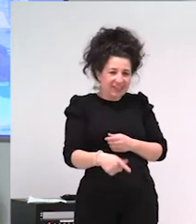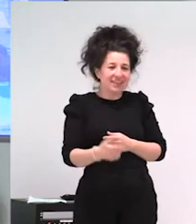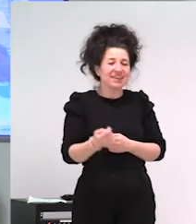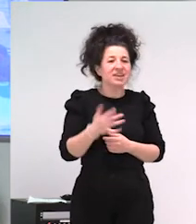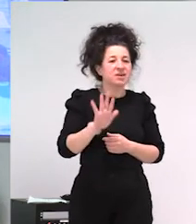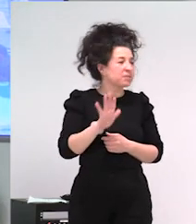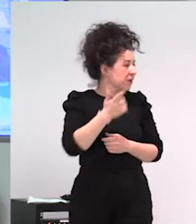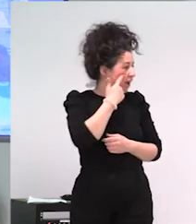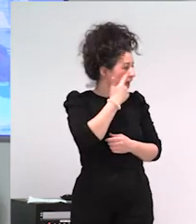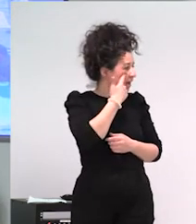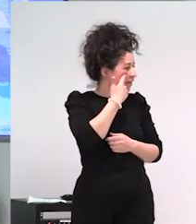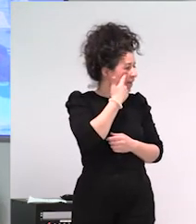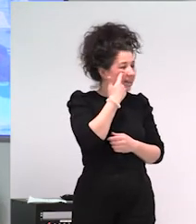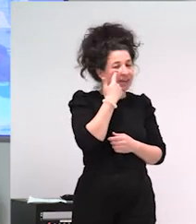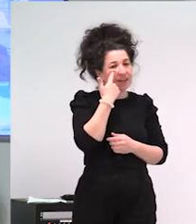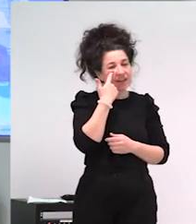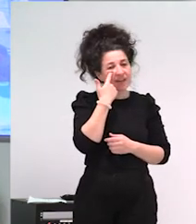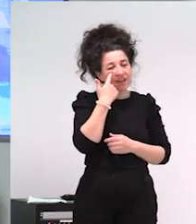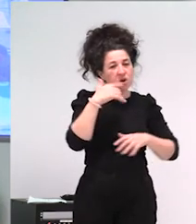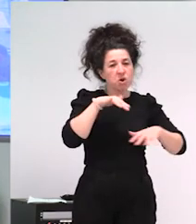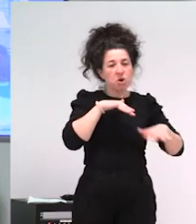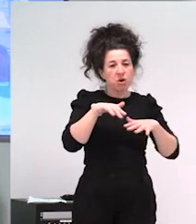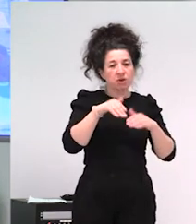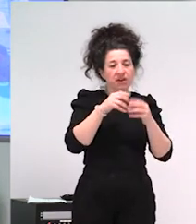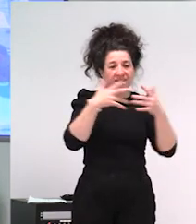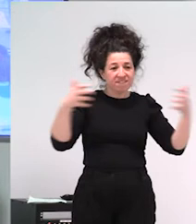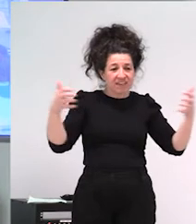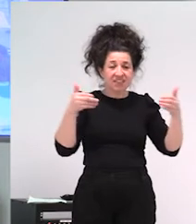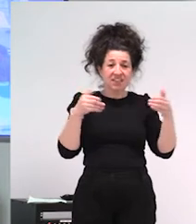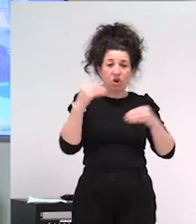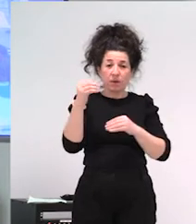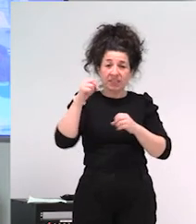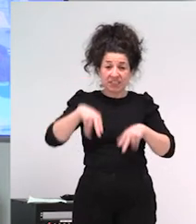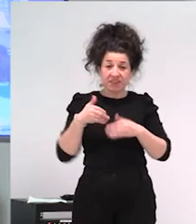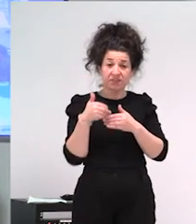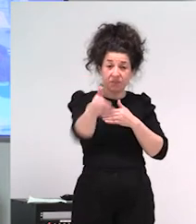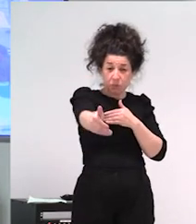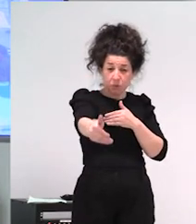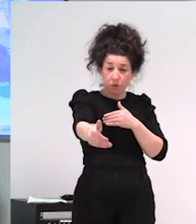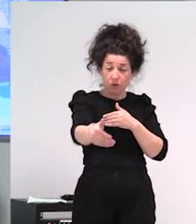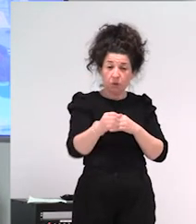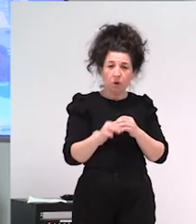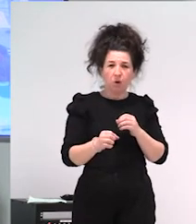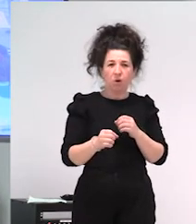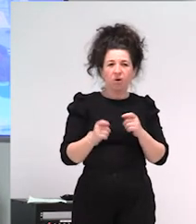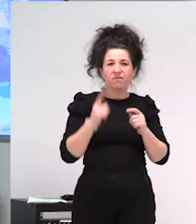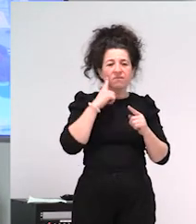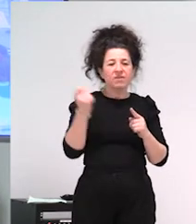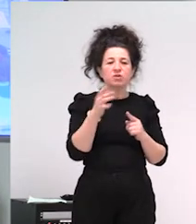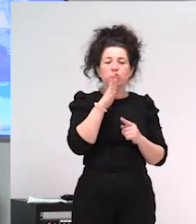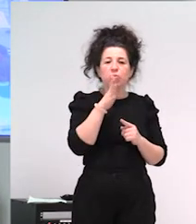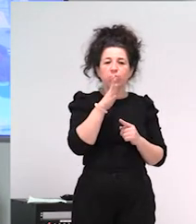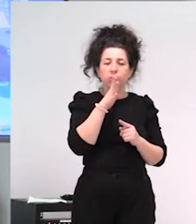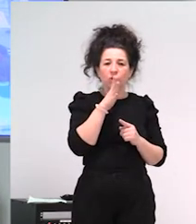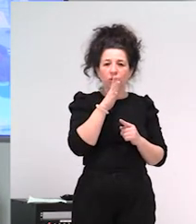El lema Juventud sin Futuro sobre todo se popularizó a través de la organización que hubo en Madrid antes del 15M, que era un colectivo este